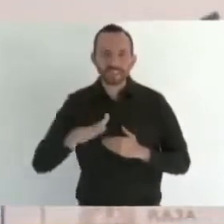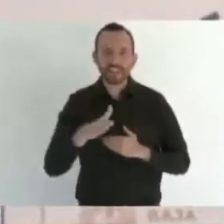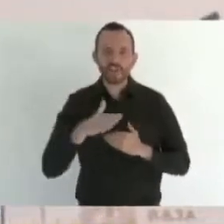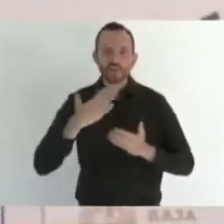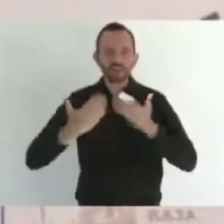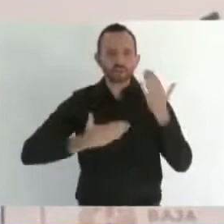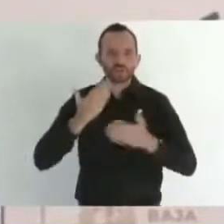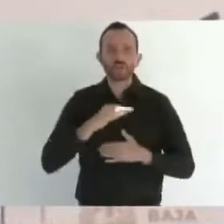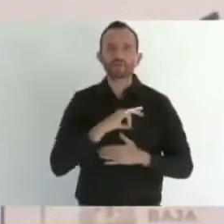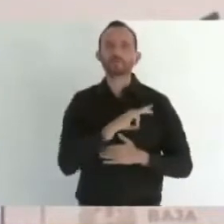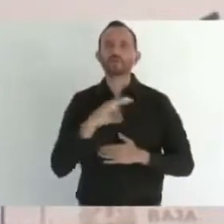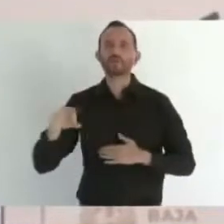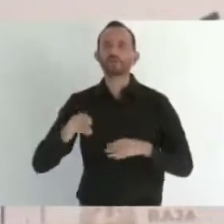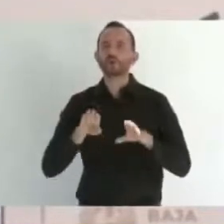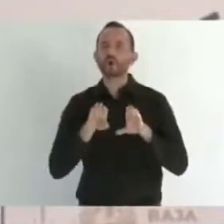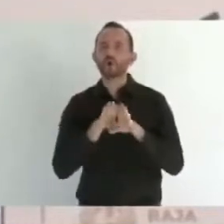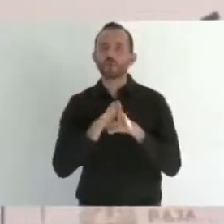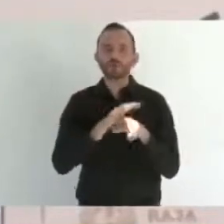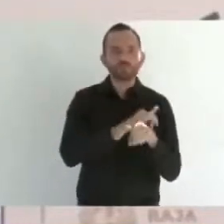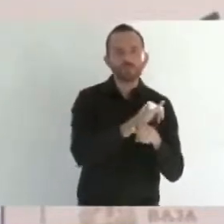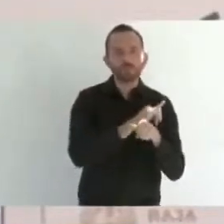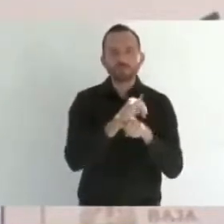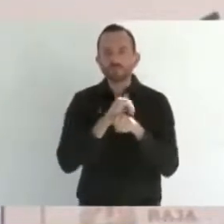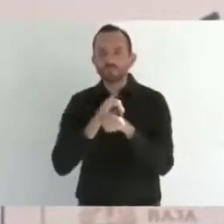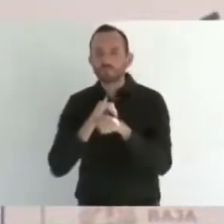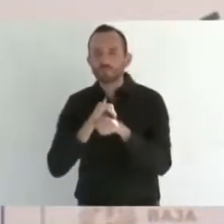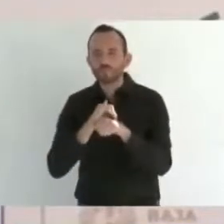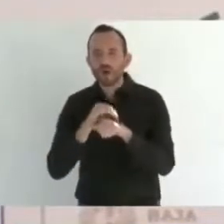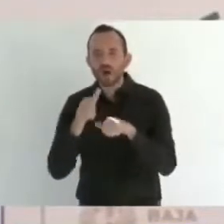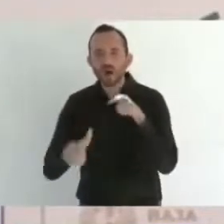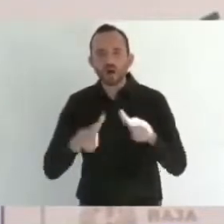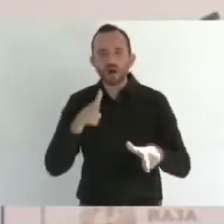no esas especies africanas